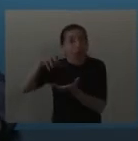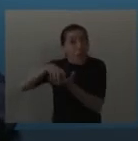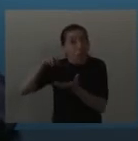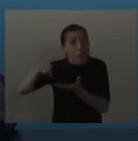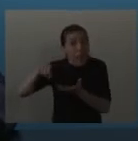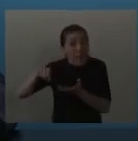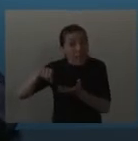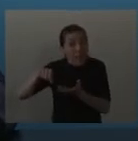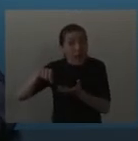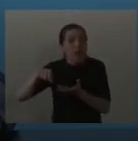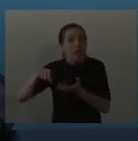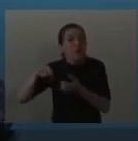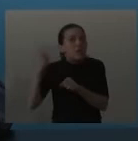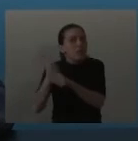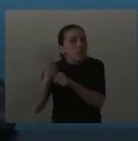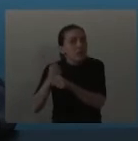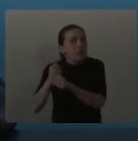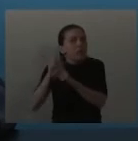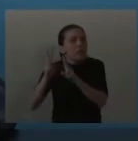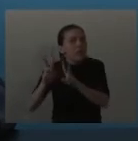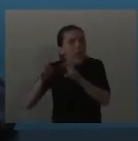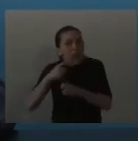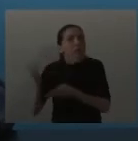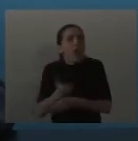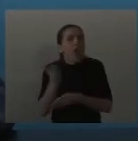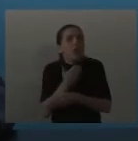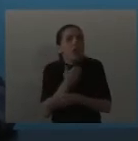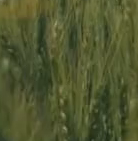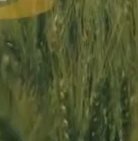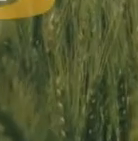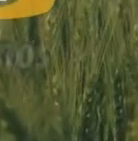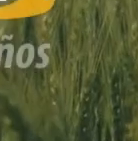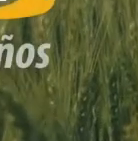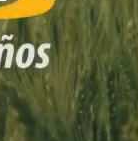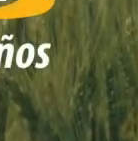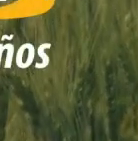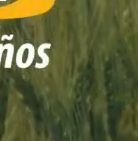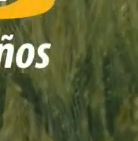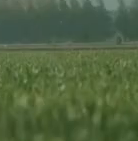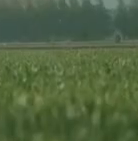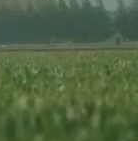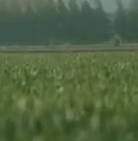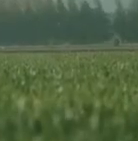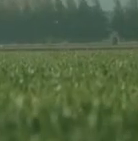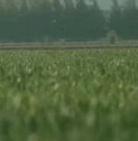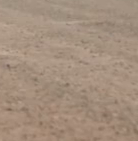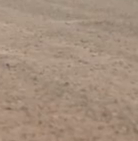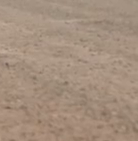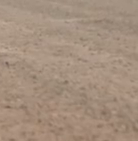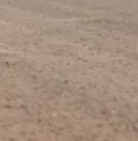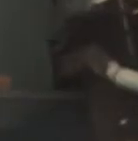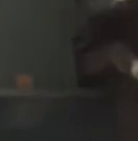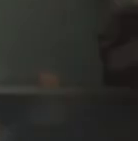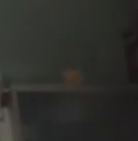que van para adelante. En muchos planos tenemos que defender la soberanía, tenemos que dar esas discusiones que son muy de